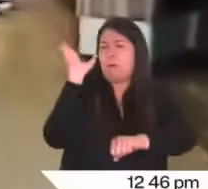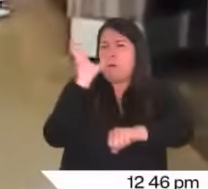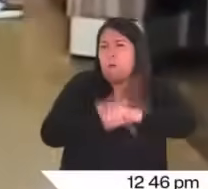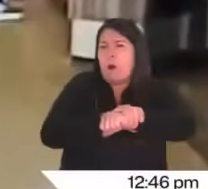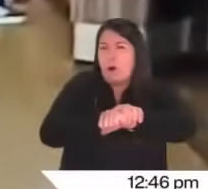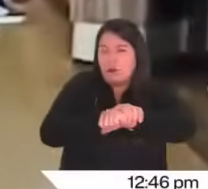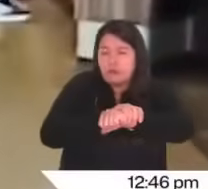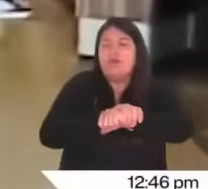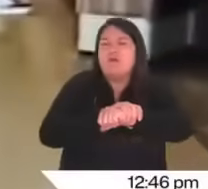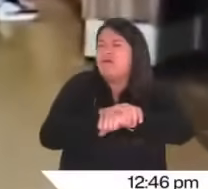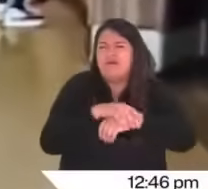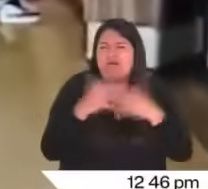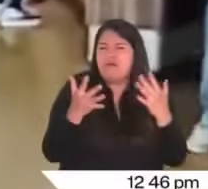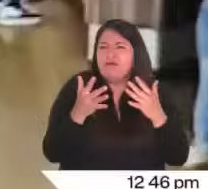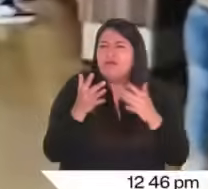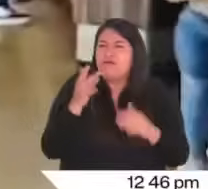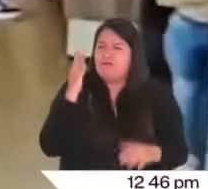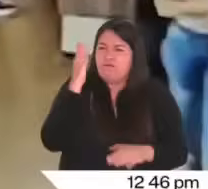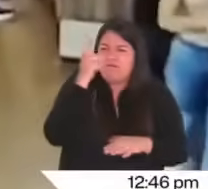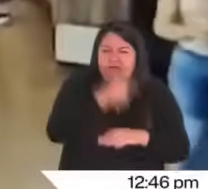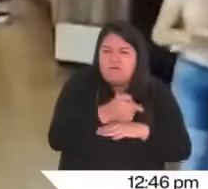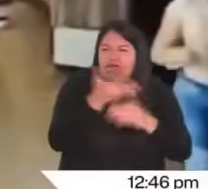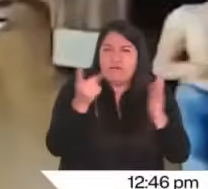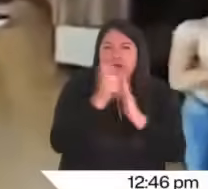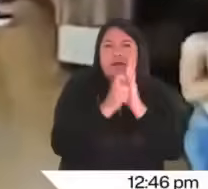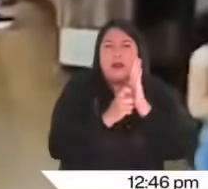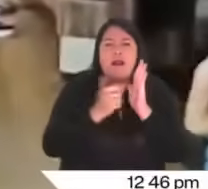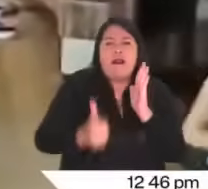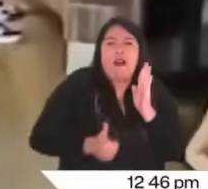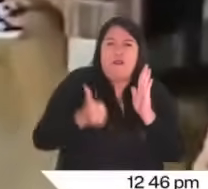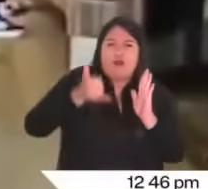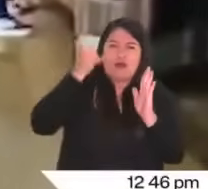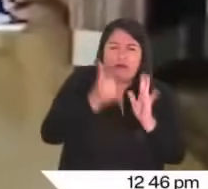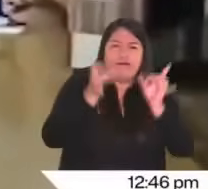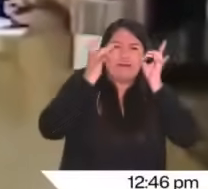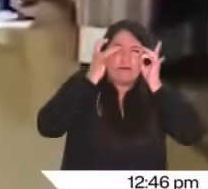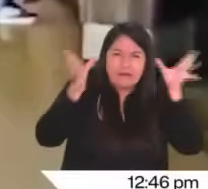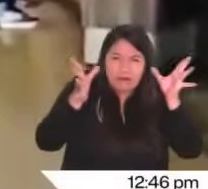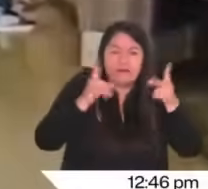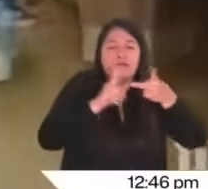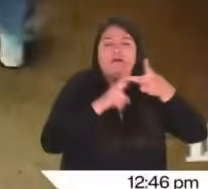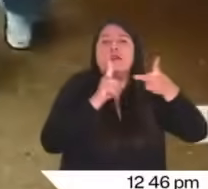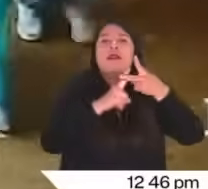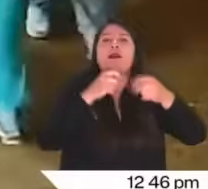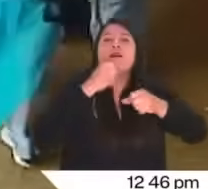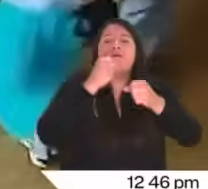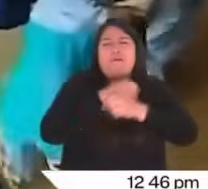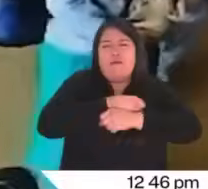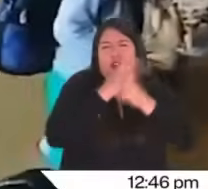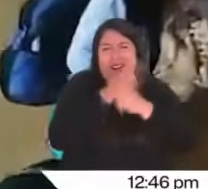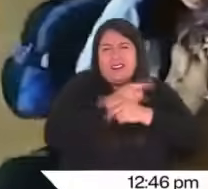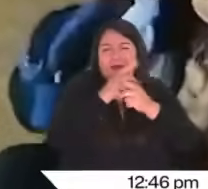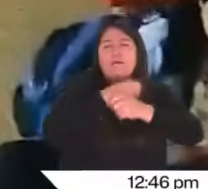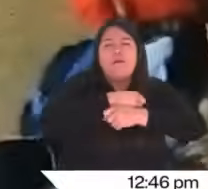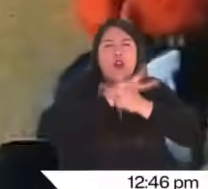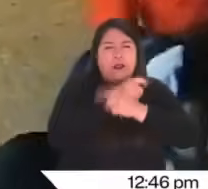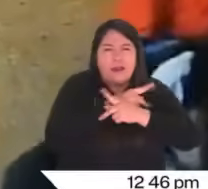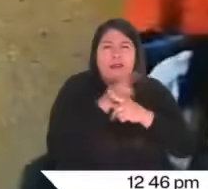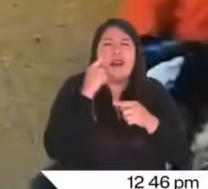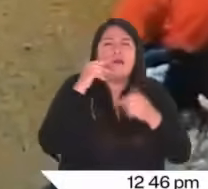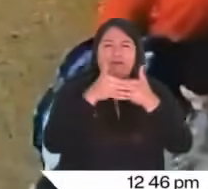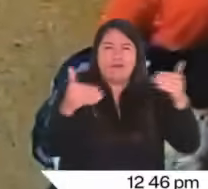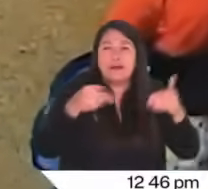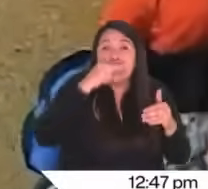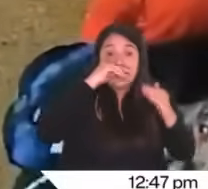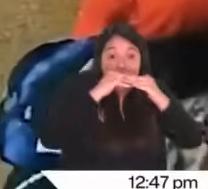Al sujeto se le atribuyen 3 casos por los delitos de acceso carnal violento agravado, violencia intrafamiliar agravada y acto sexual con menor de